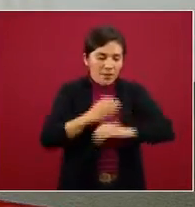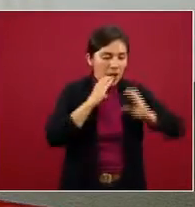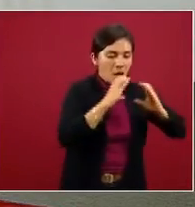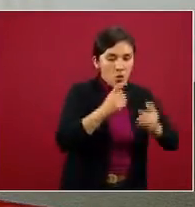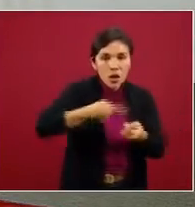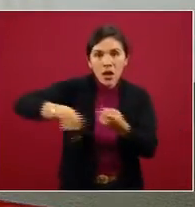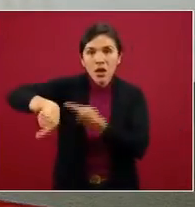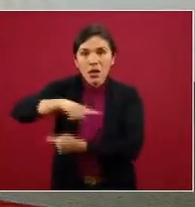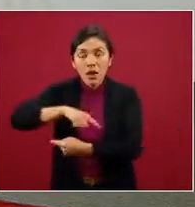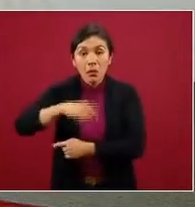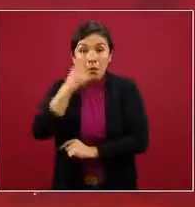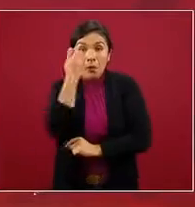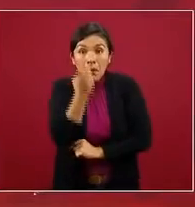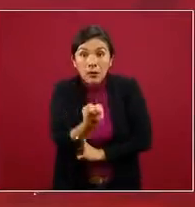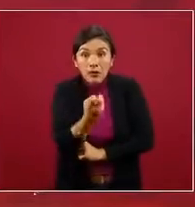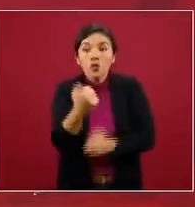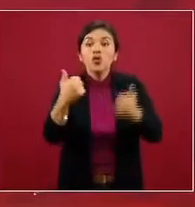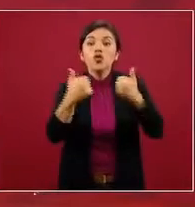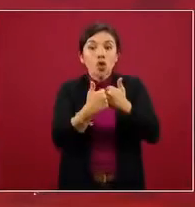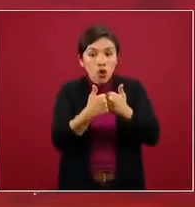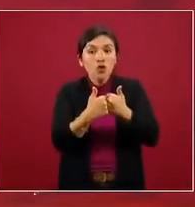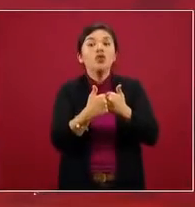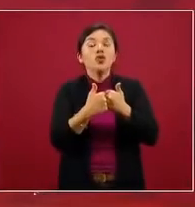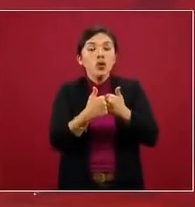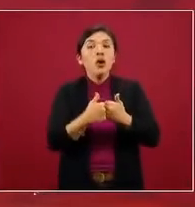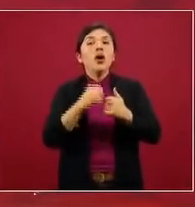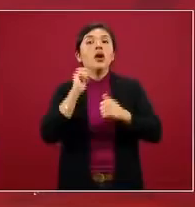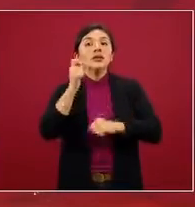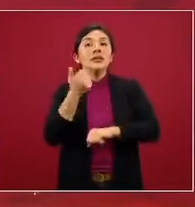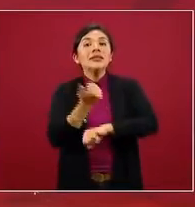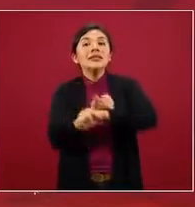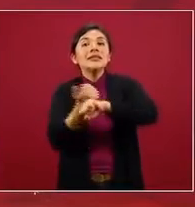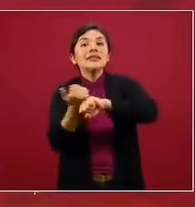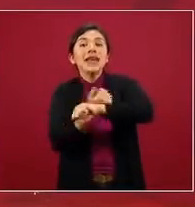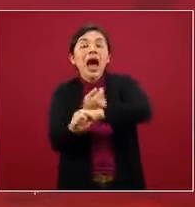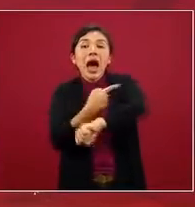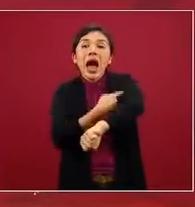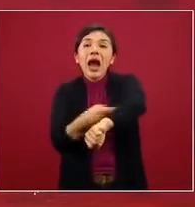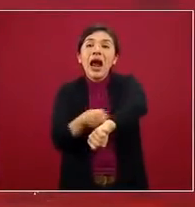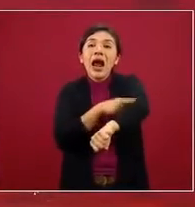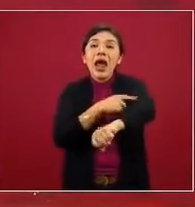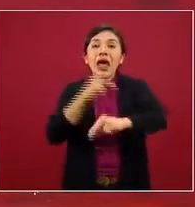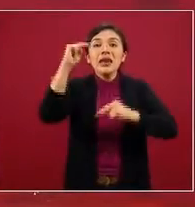demás, manteniendo niveles de glucosa en sangre